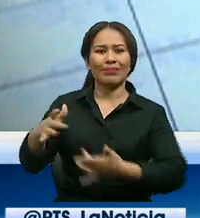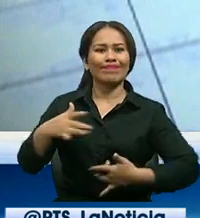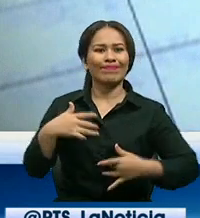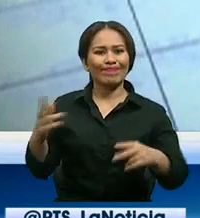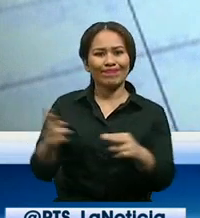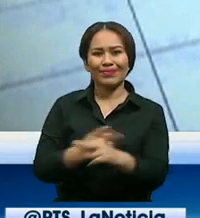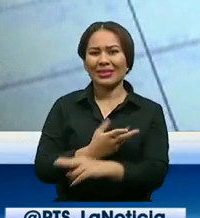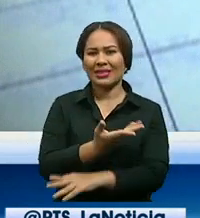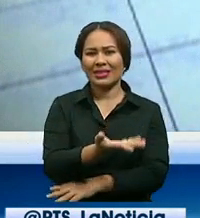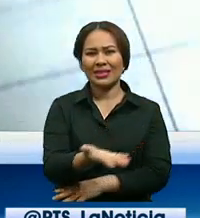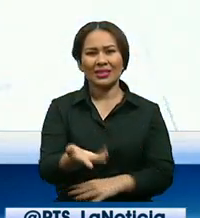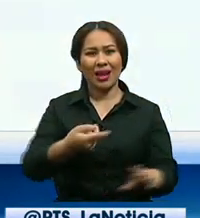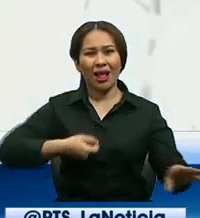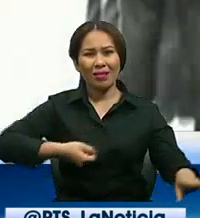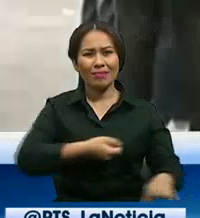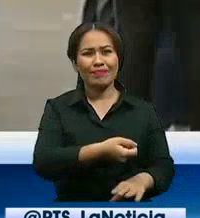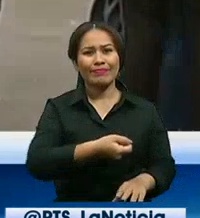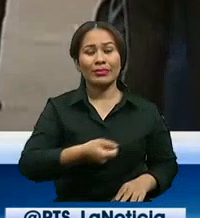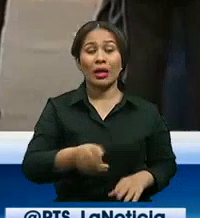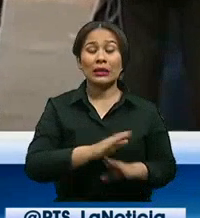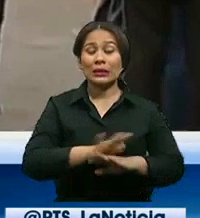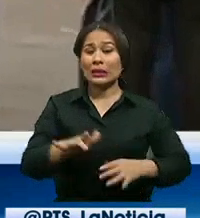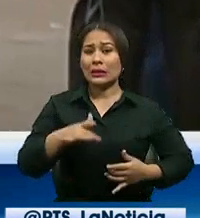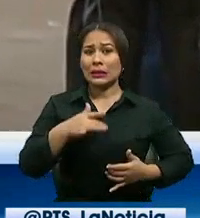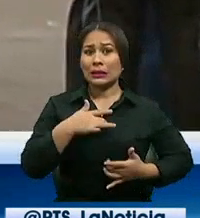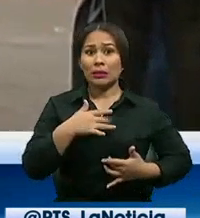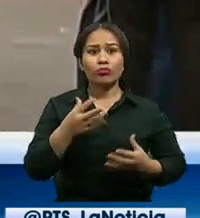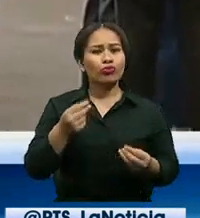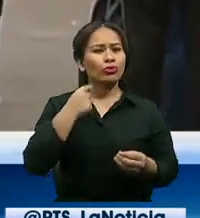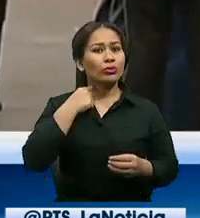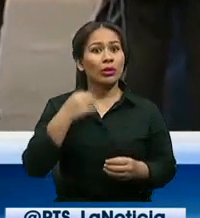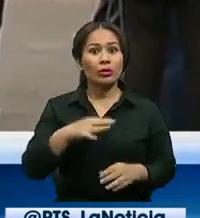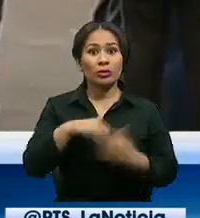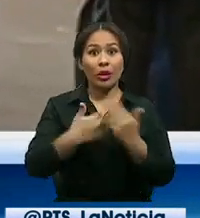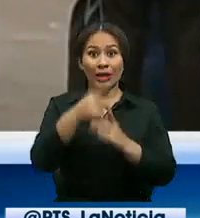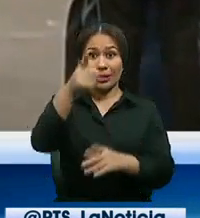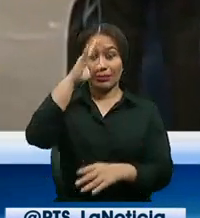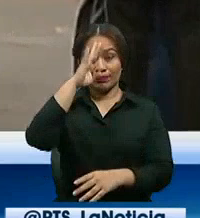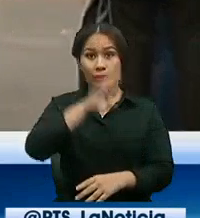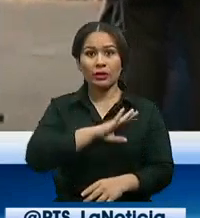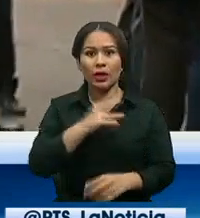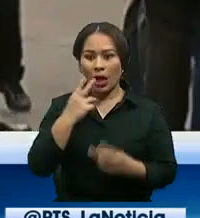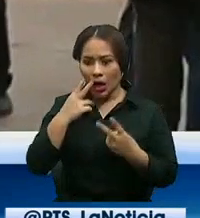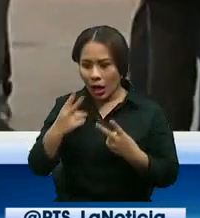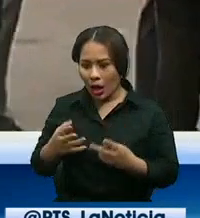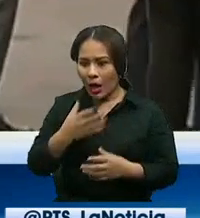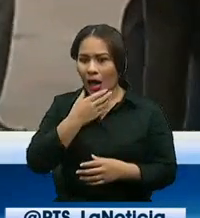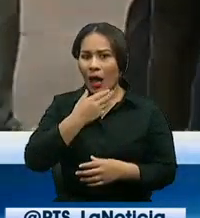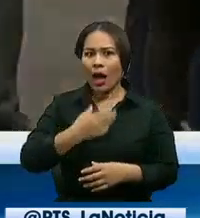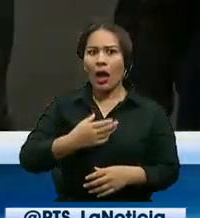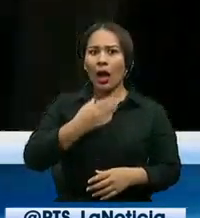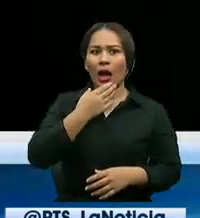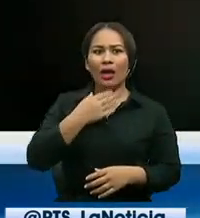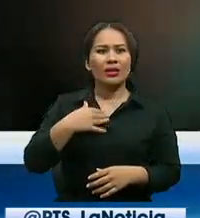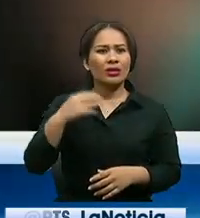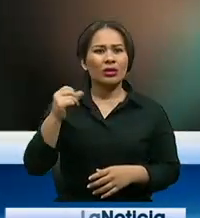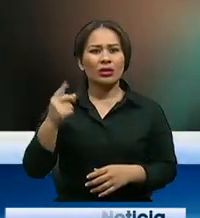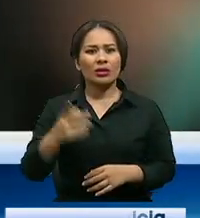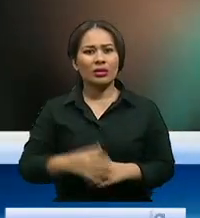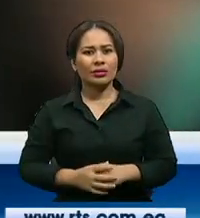crimen terrible, que es el que tenemos hoy. Un cuadro que incluso dejó perplejos a los forenses e integrantes del área de criminalística.